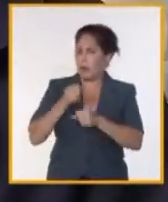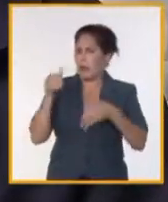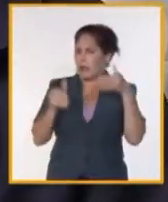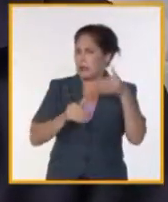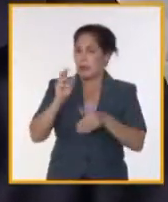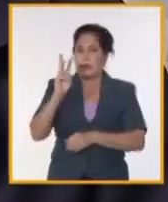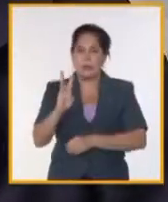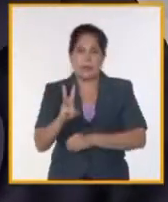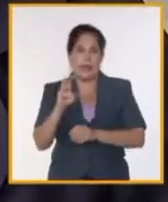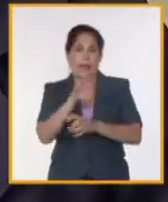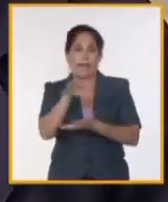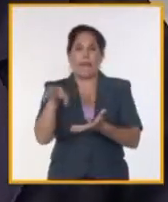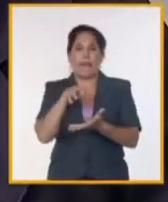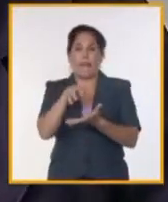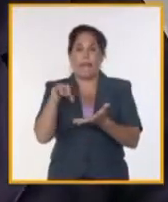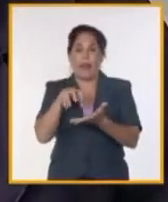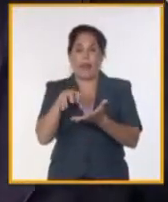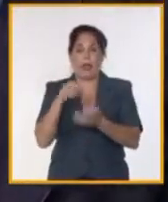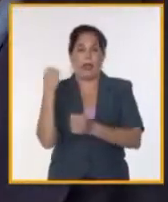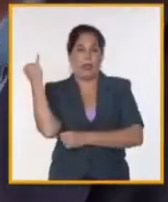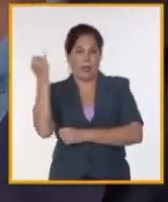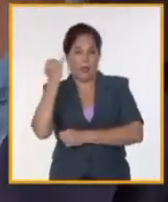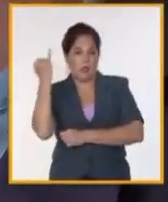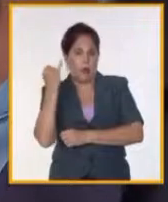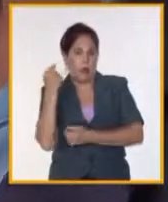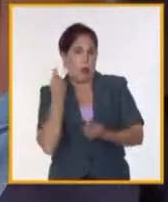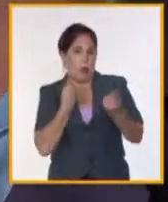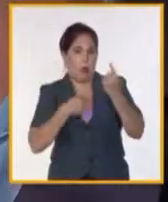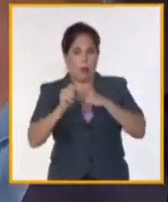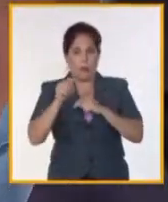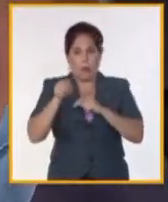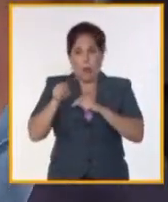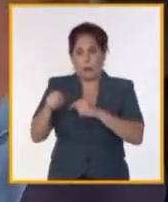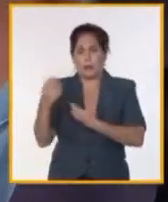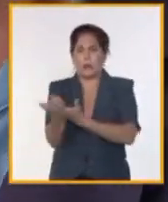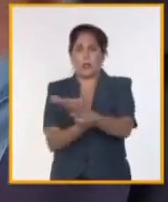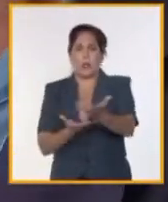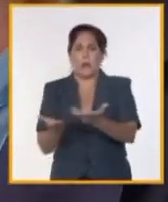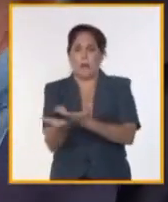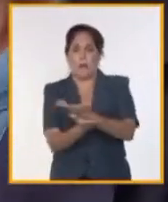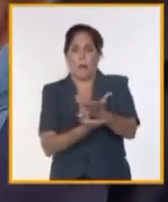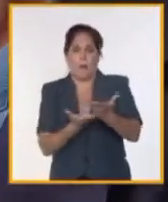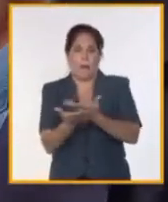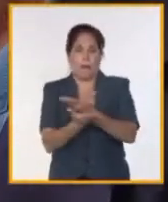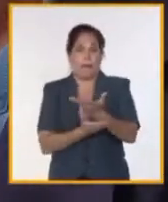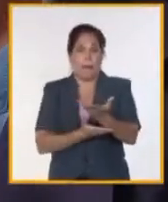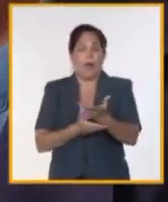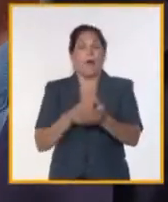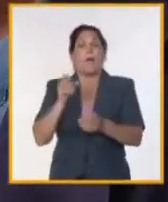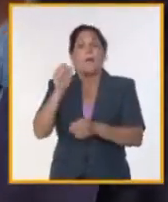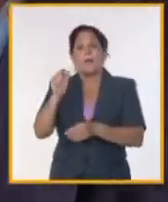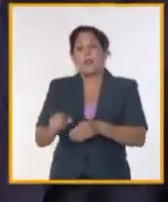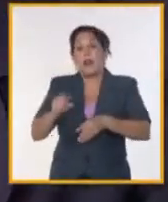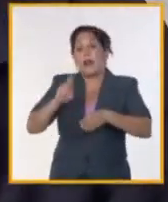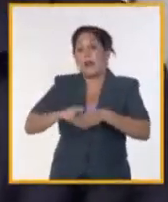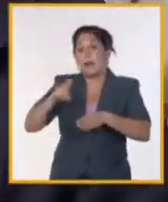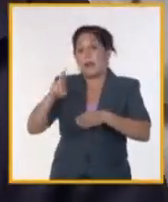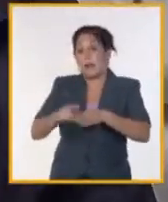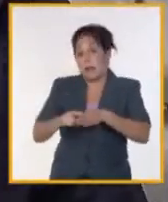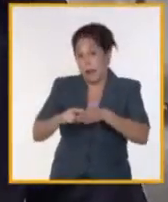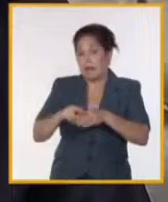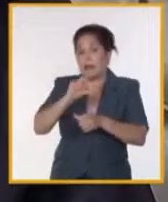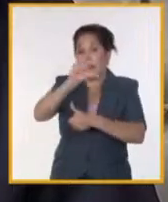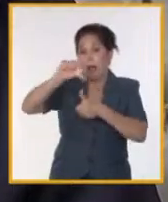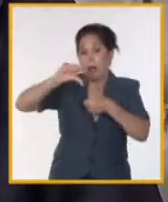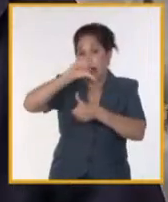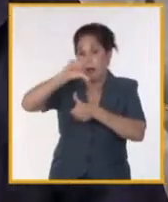Feria Internacional de la Industria y el Comercio. Ahí tuvimos la oportunidad de intercambiar con el representante de CARICOM en